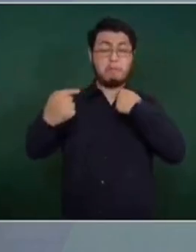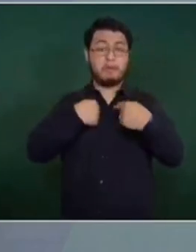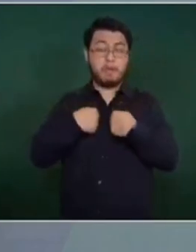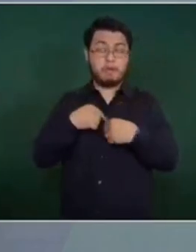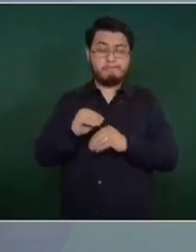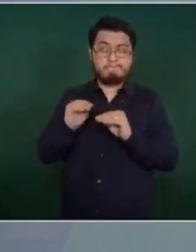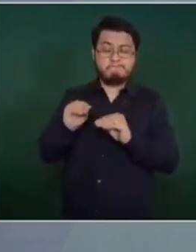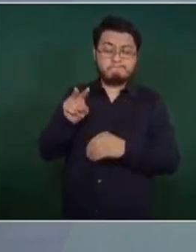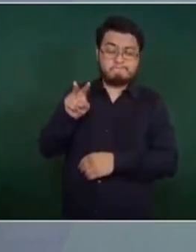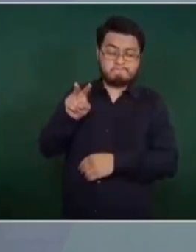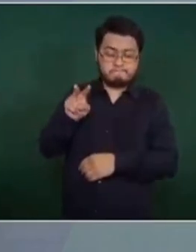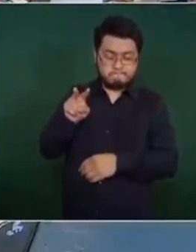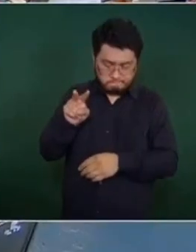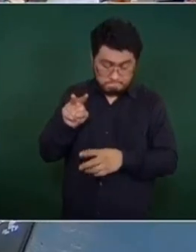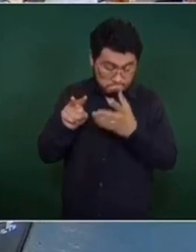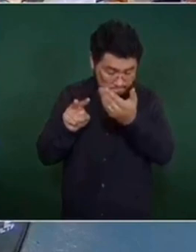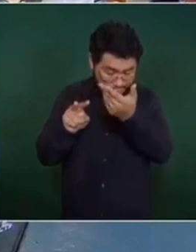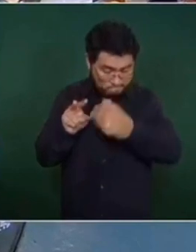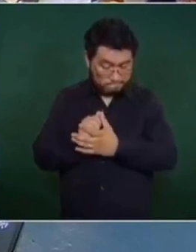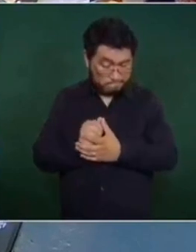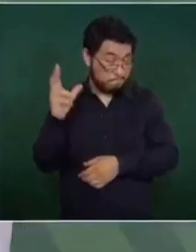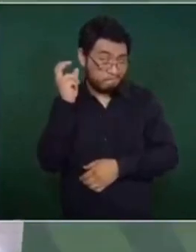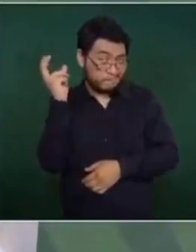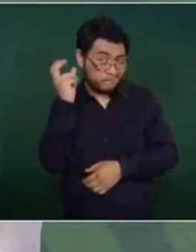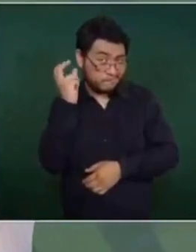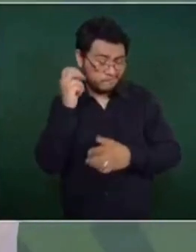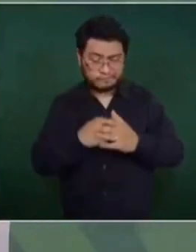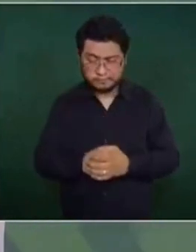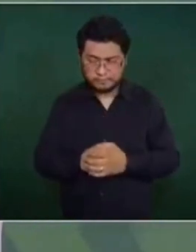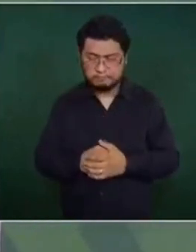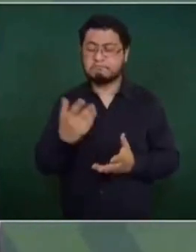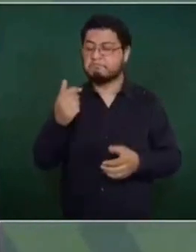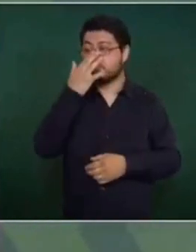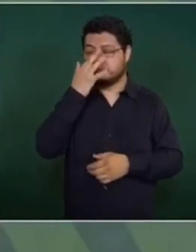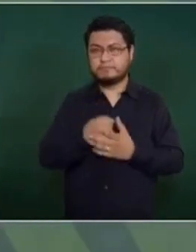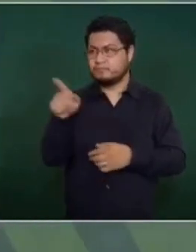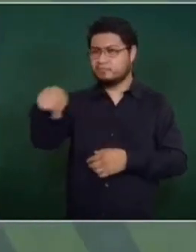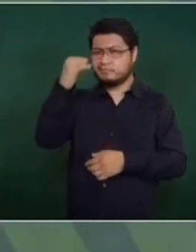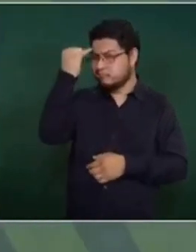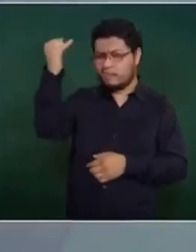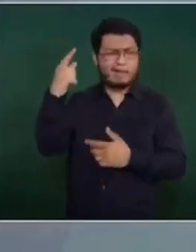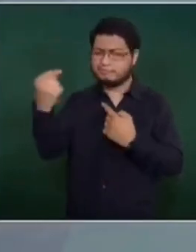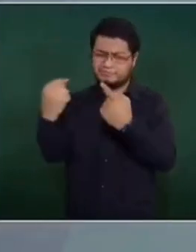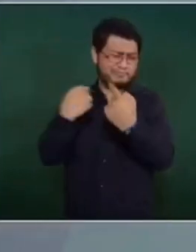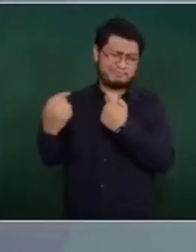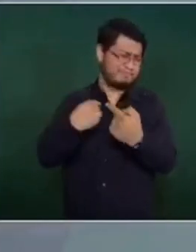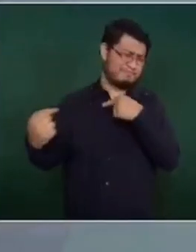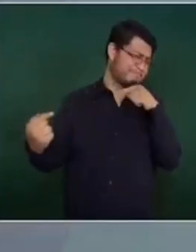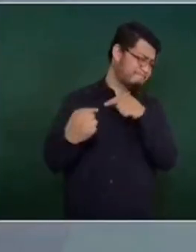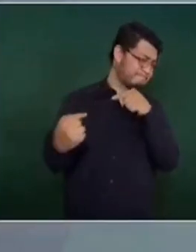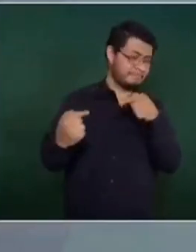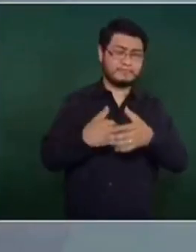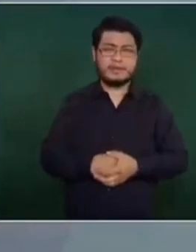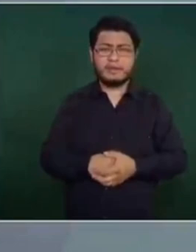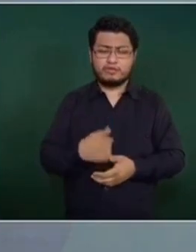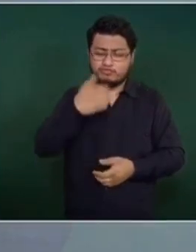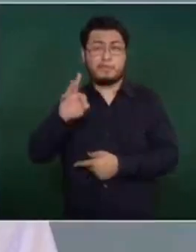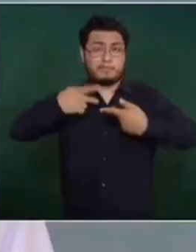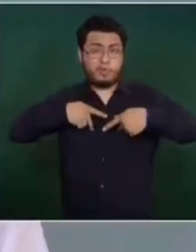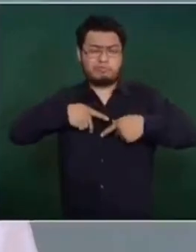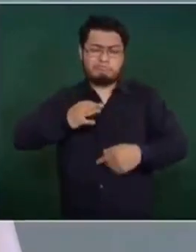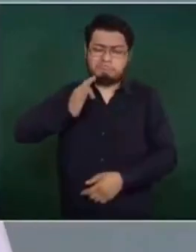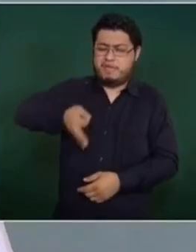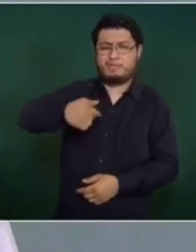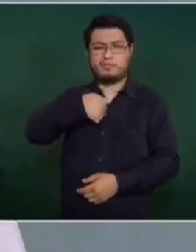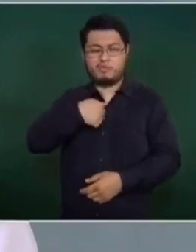Pues sí, estoy muy consciente de eso, porque no son pocos. Yo tengo una aceptación de alrededor del 70%,